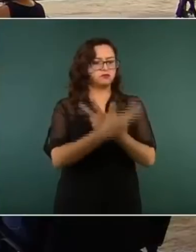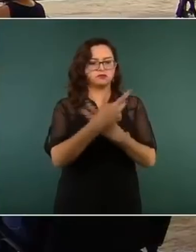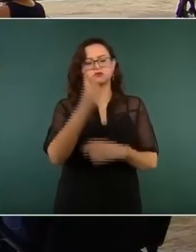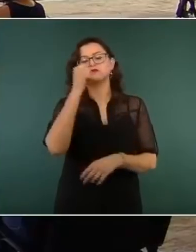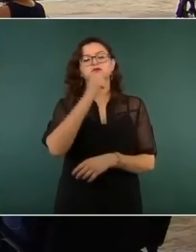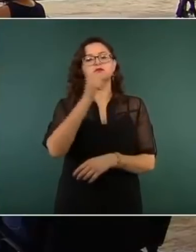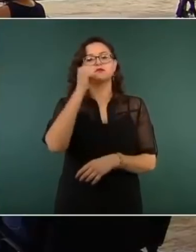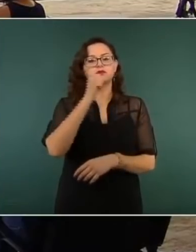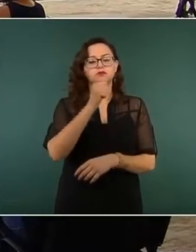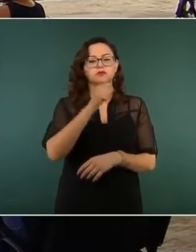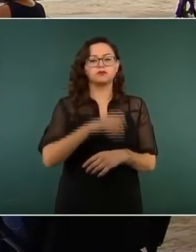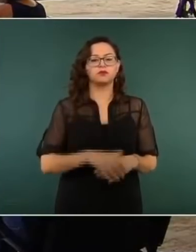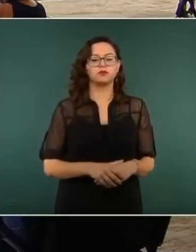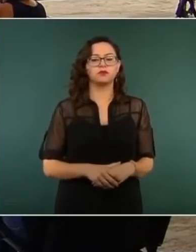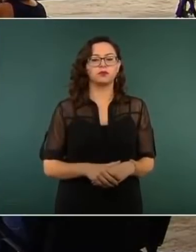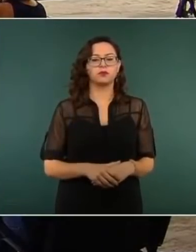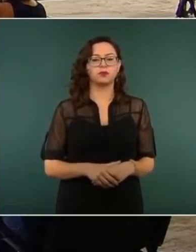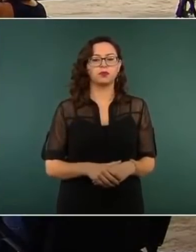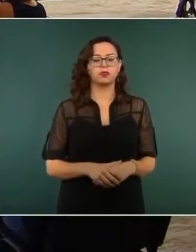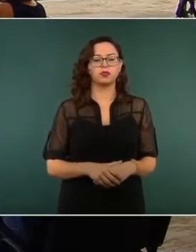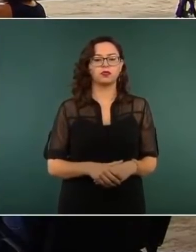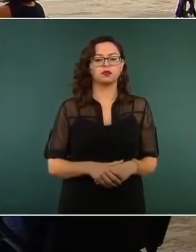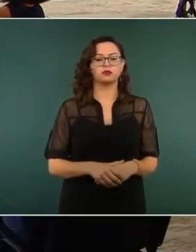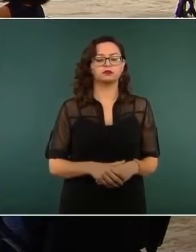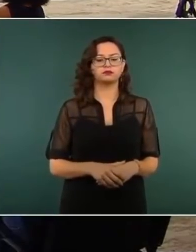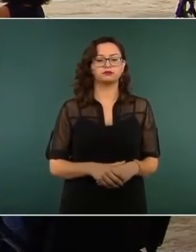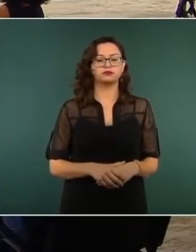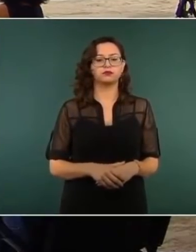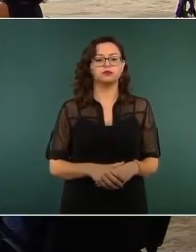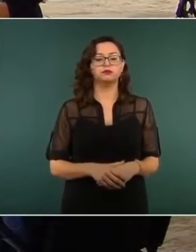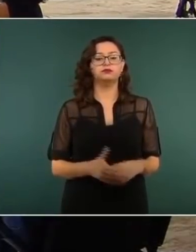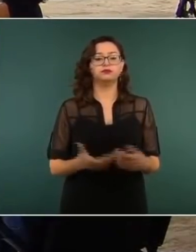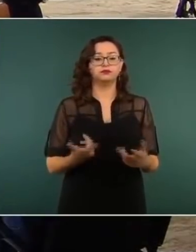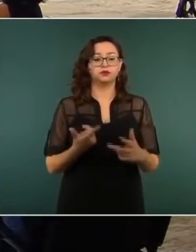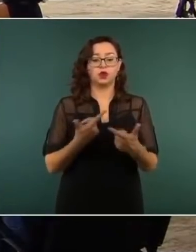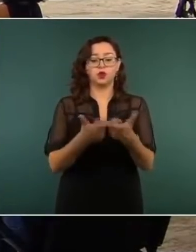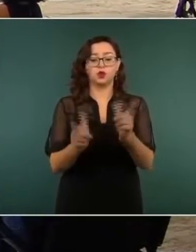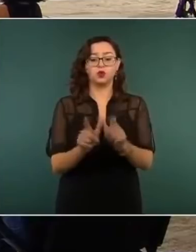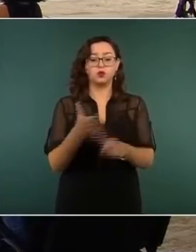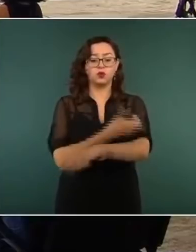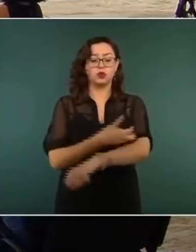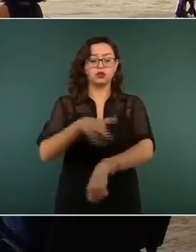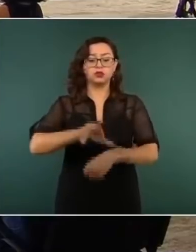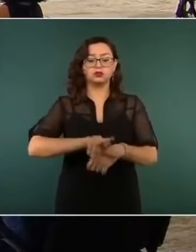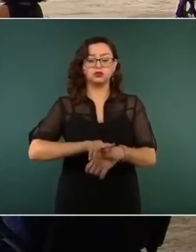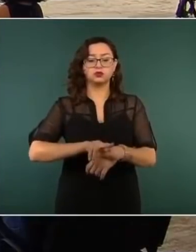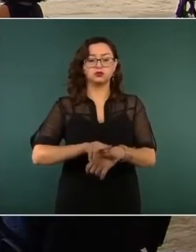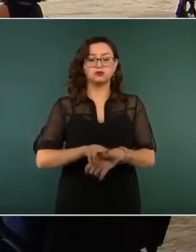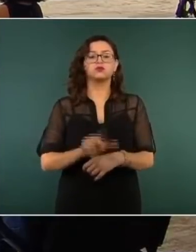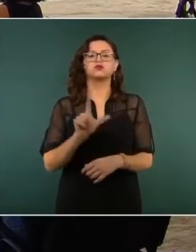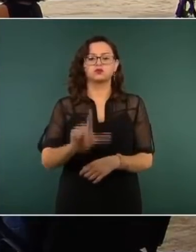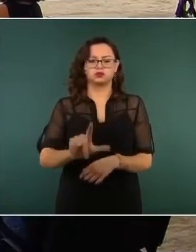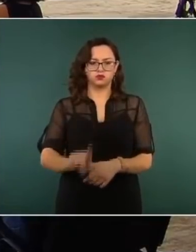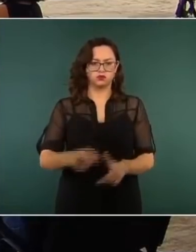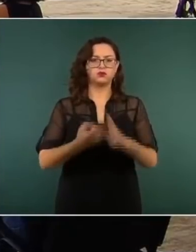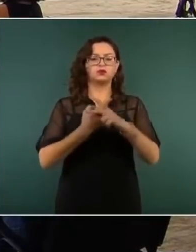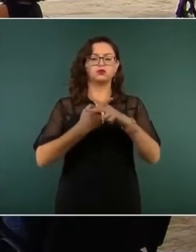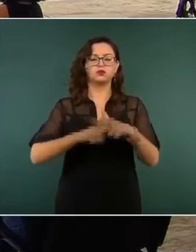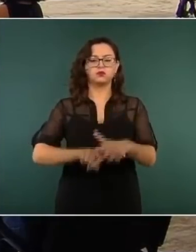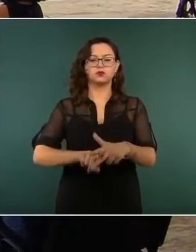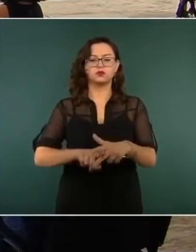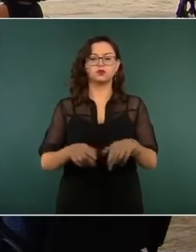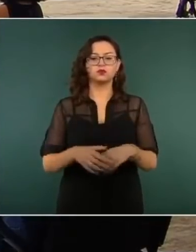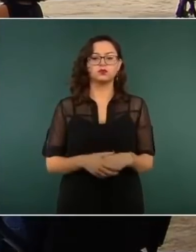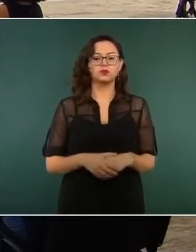pesos dijo que fue un vídeo filtrado perversamente que él es inocente que no tiene nada que ver ni que temer ni de qué